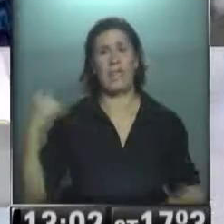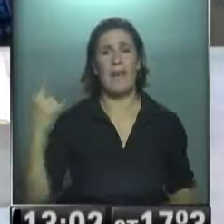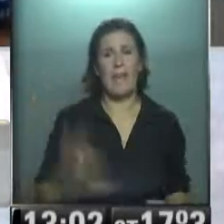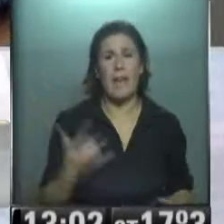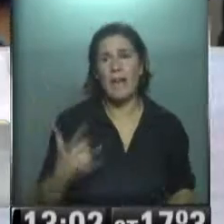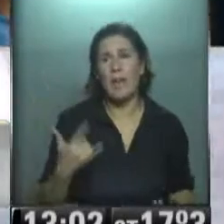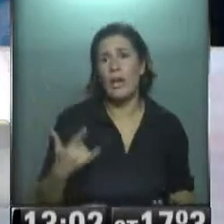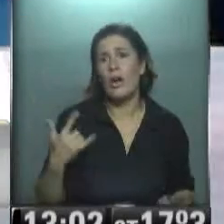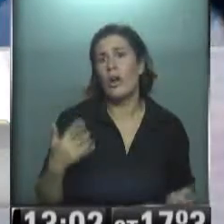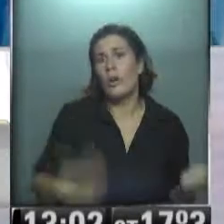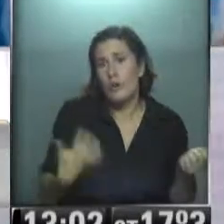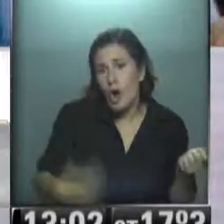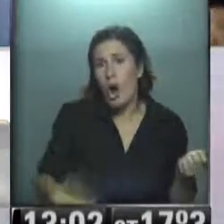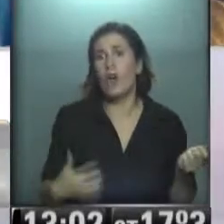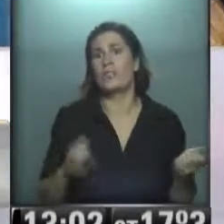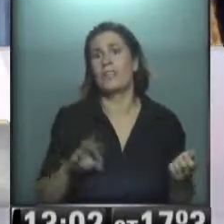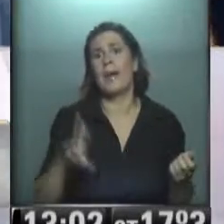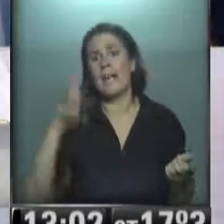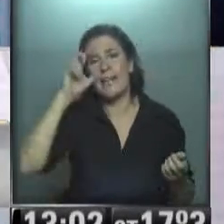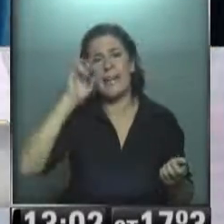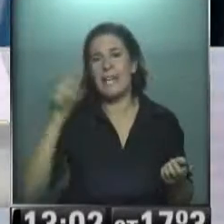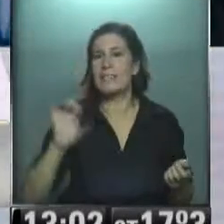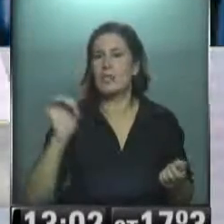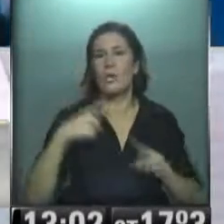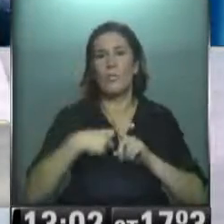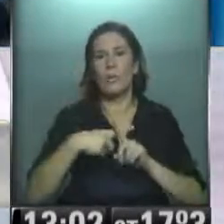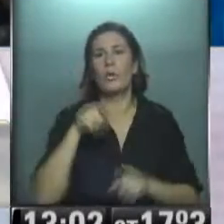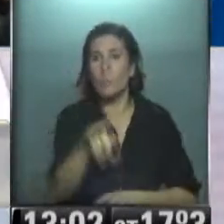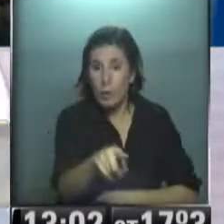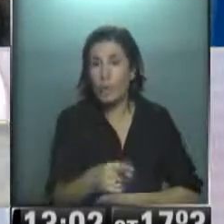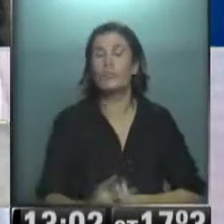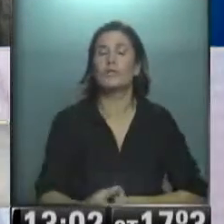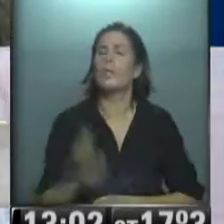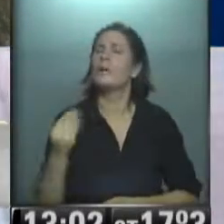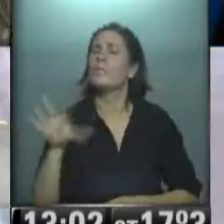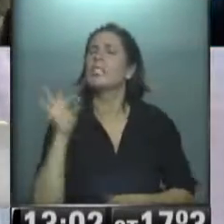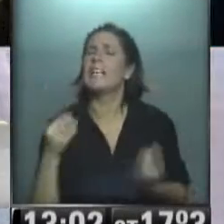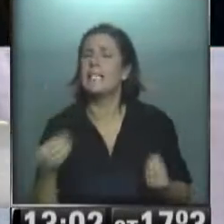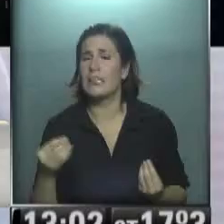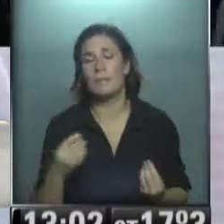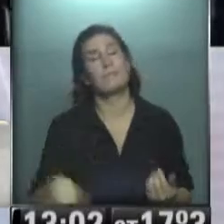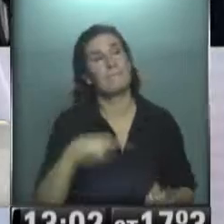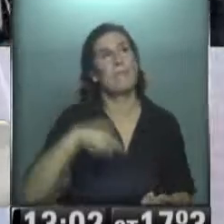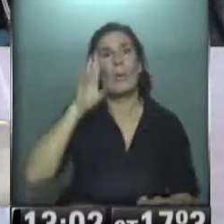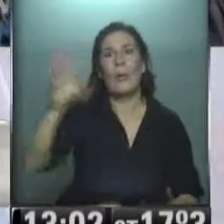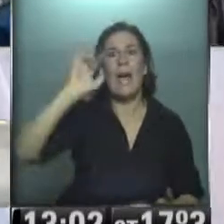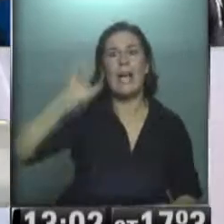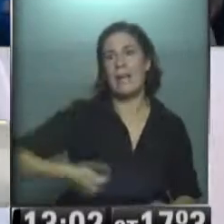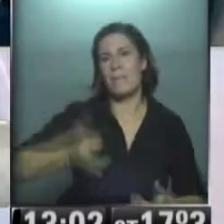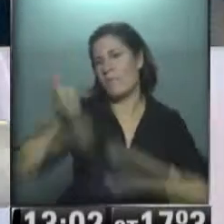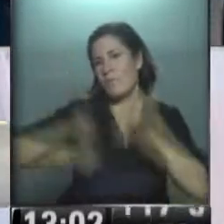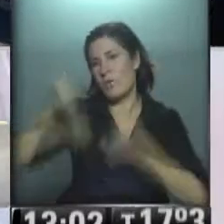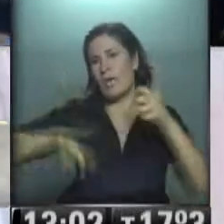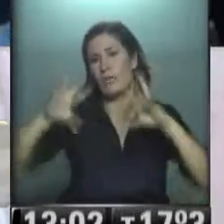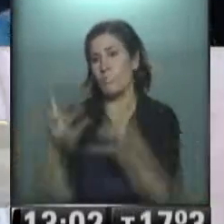Alberto y de Charlie como Rezo por Vos. ¿Por qué eligieron ese tema en particular? Y bueno, ante el campeonato mundial decíamos, por un lado tenemos que tocar el himno y